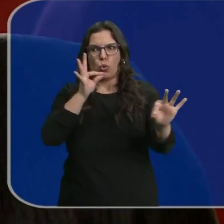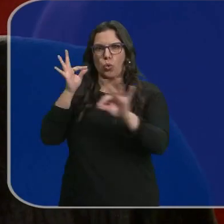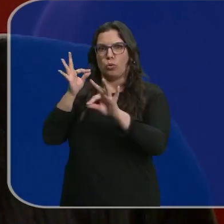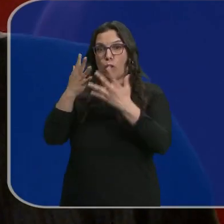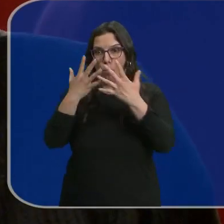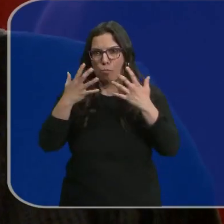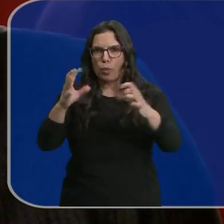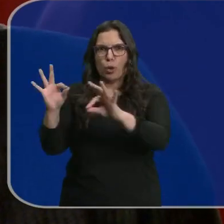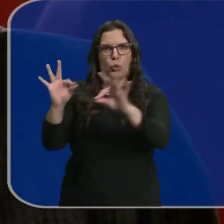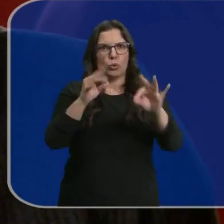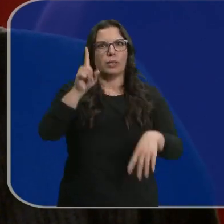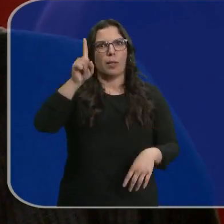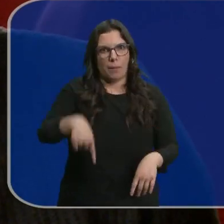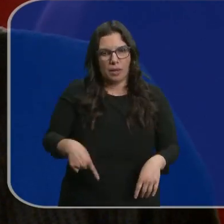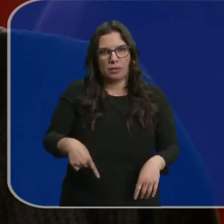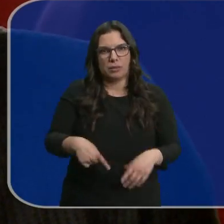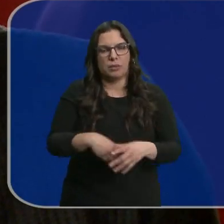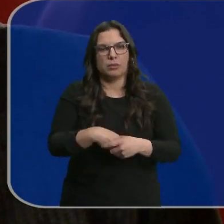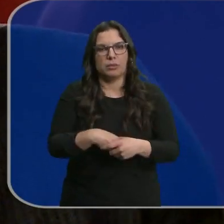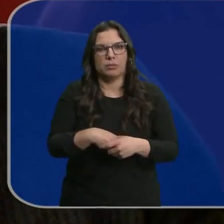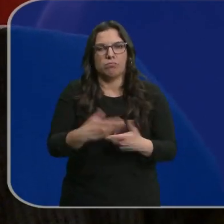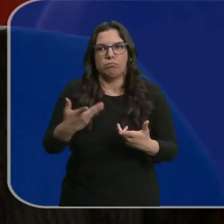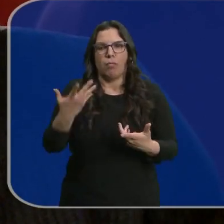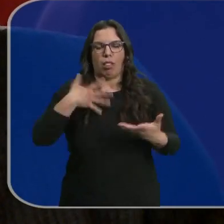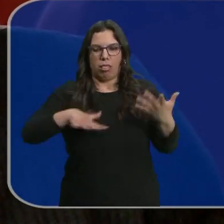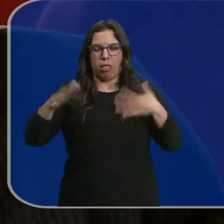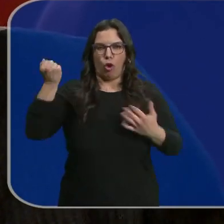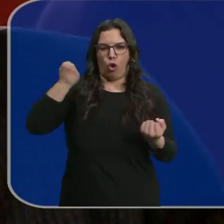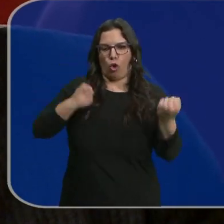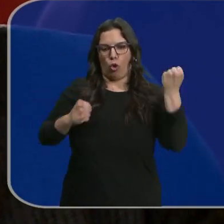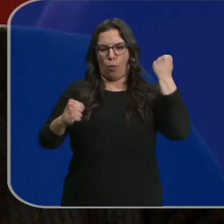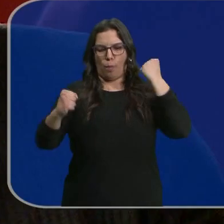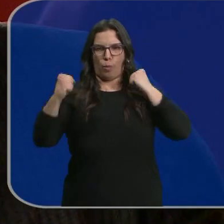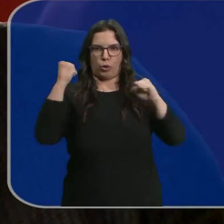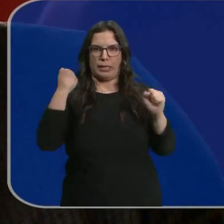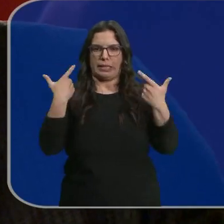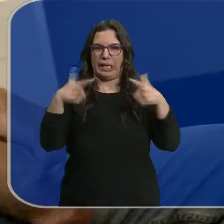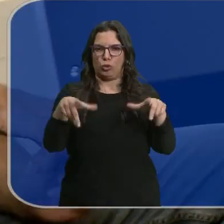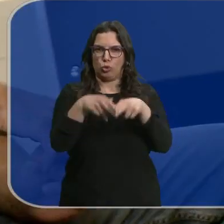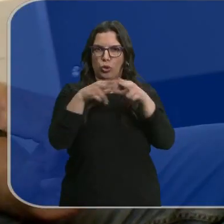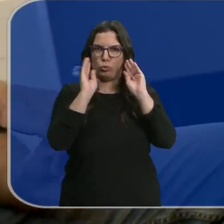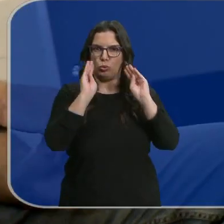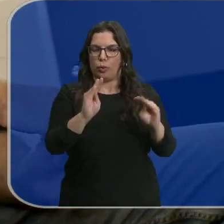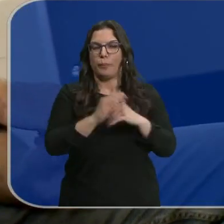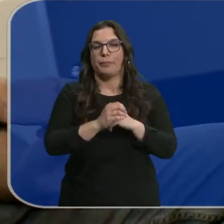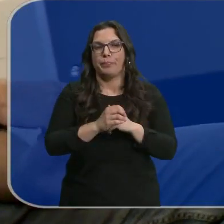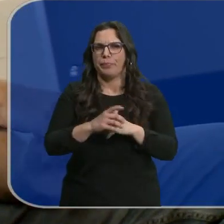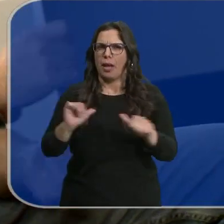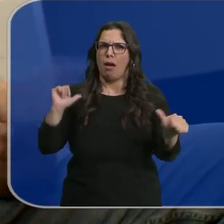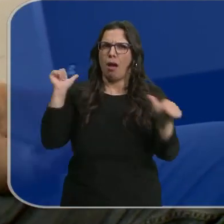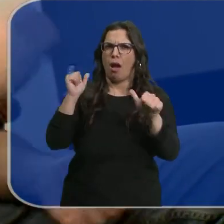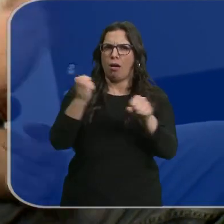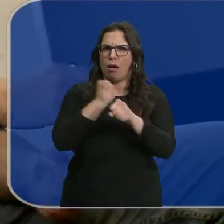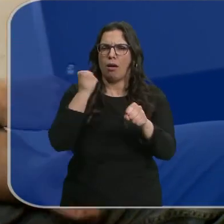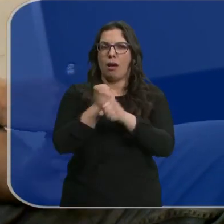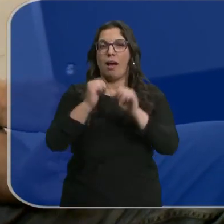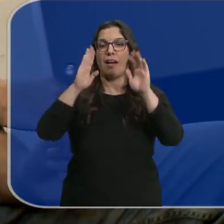del público, a comportarse dentro de la clase social. Después de tanto trabajo,